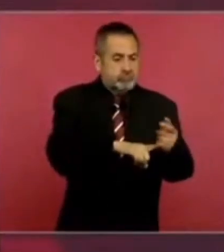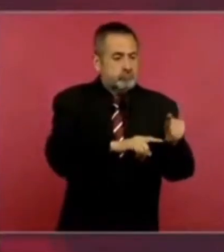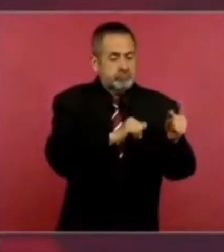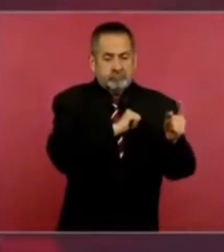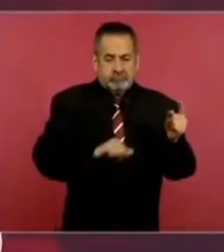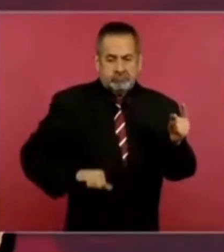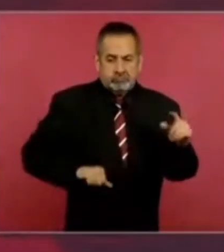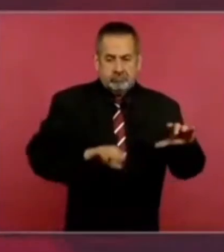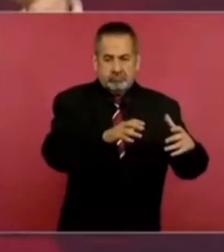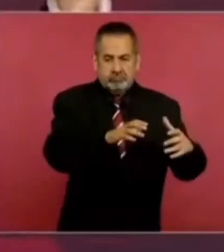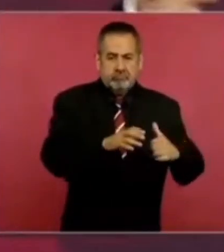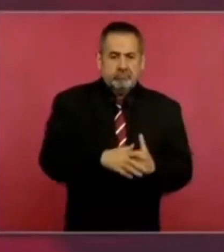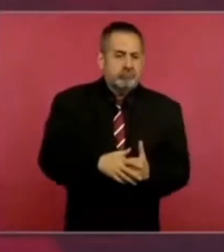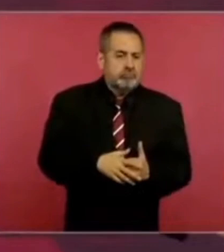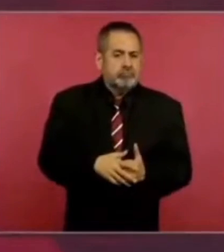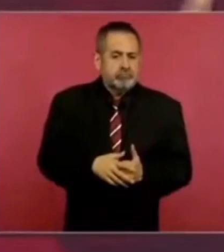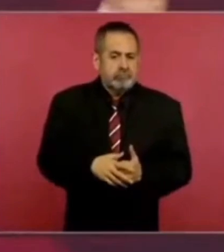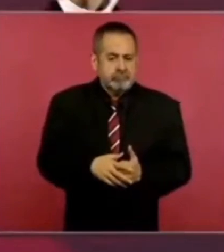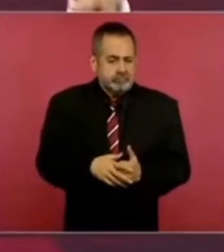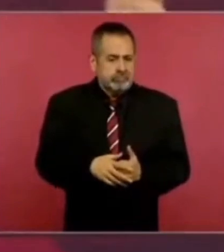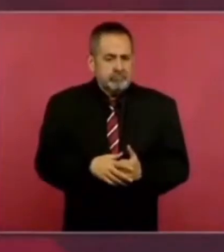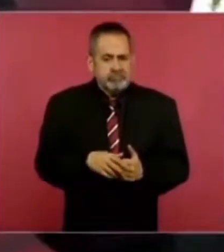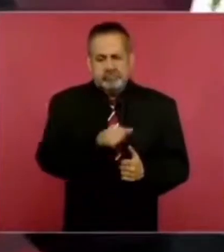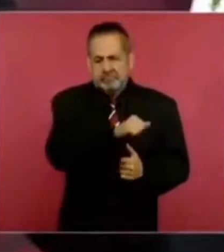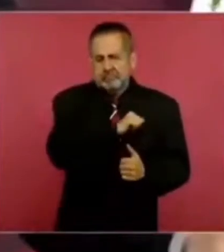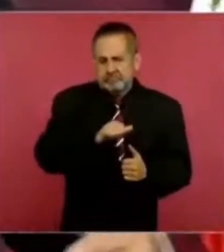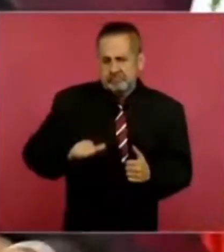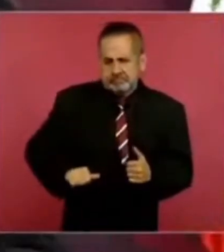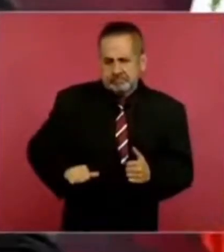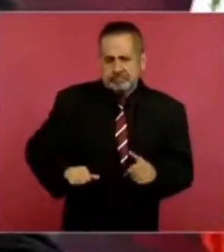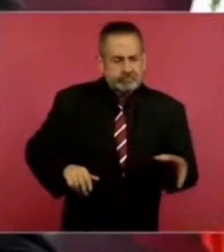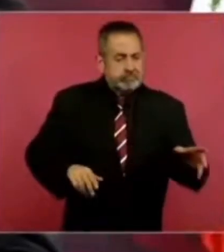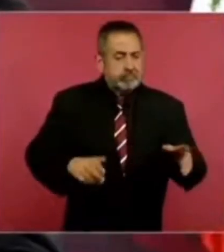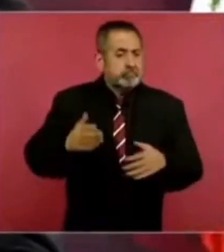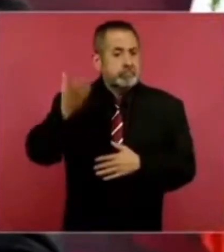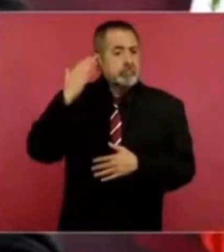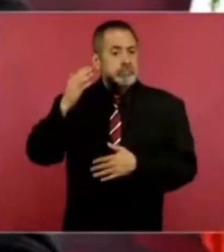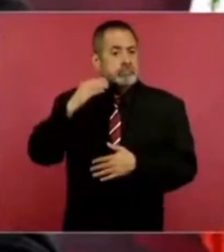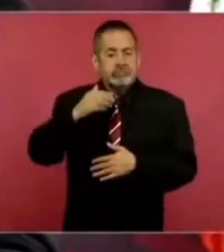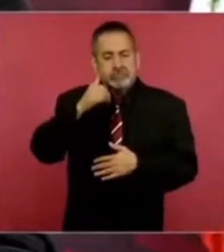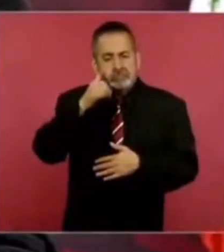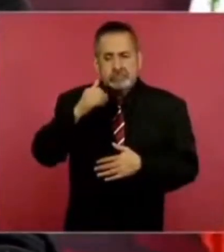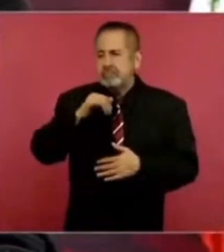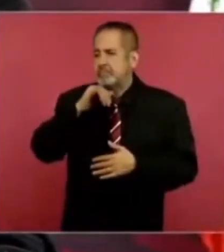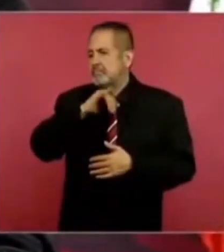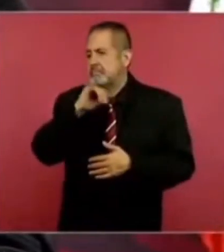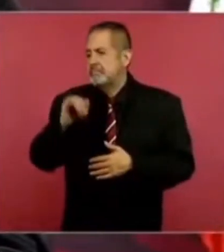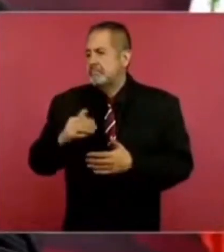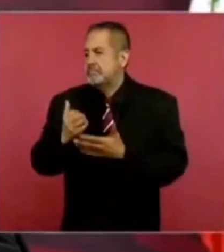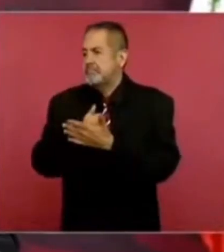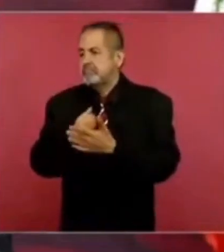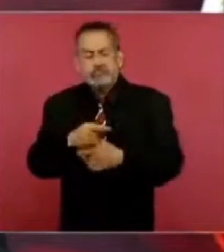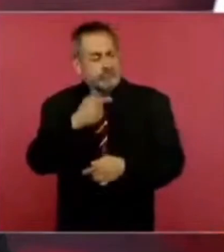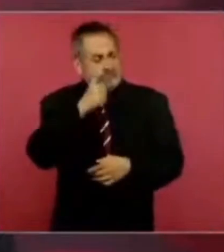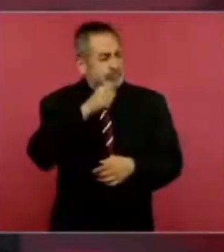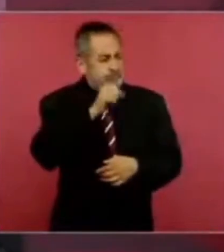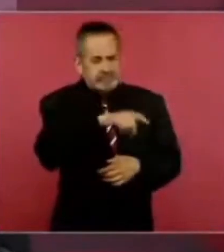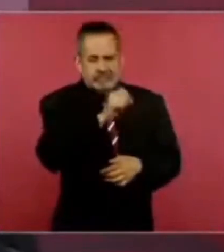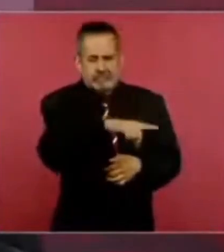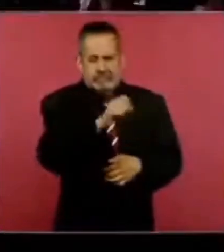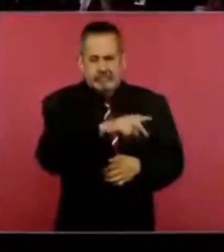delegacional, que ahora se llama la alcaldía. Nunca. Una vez